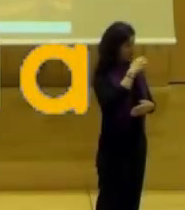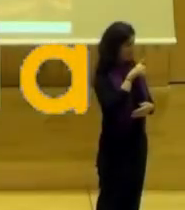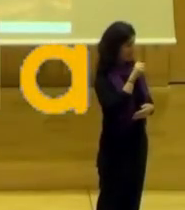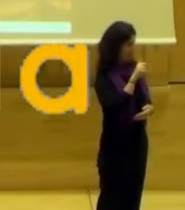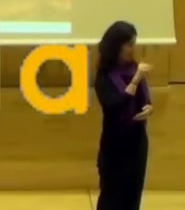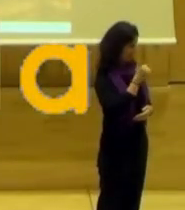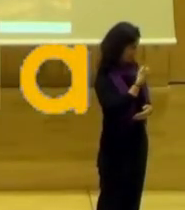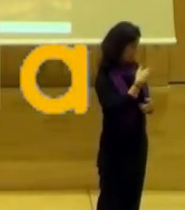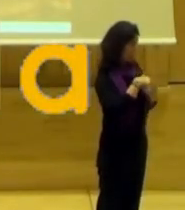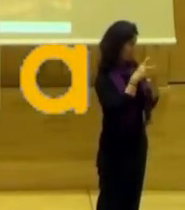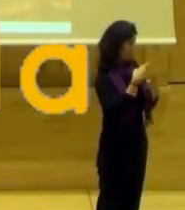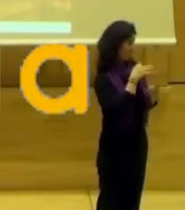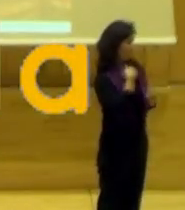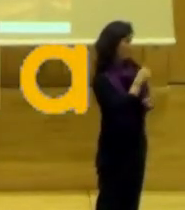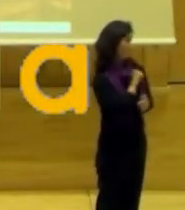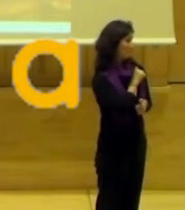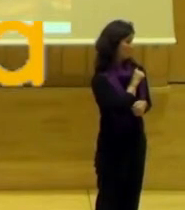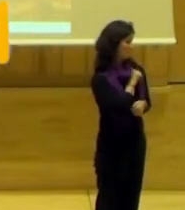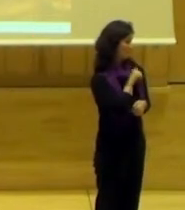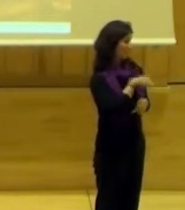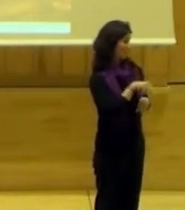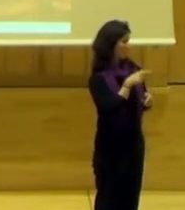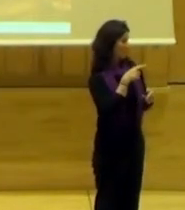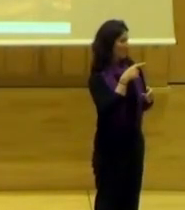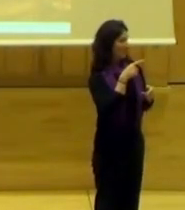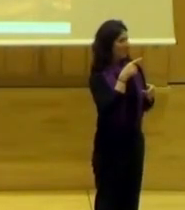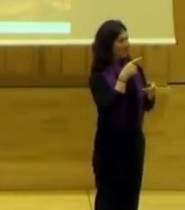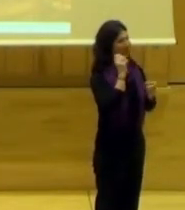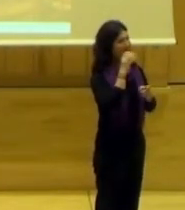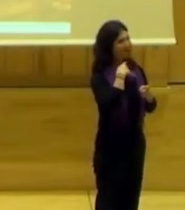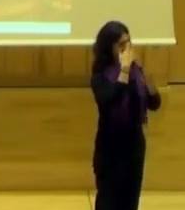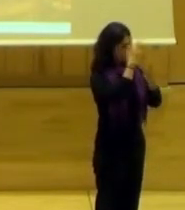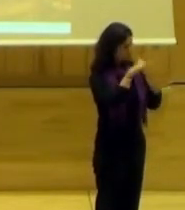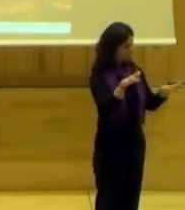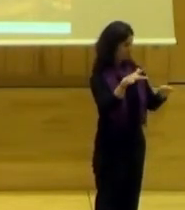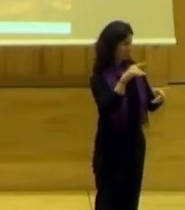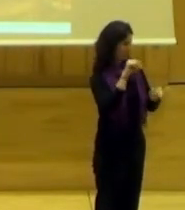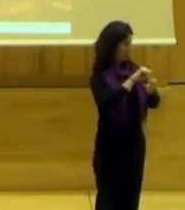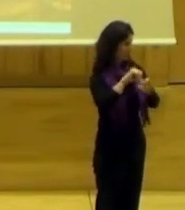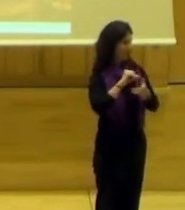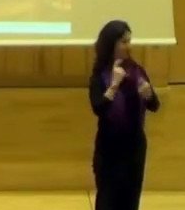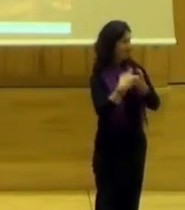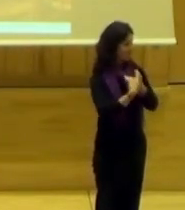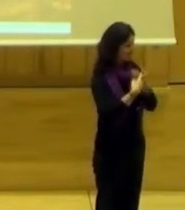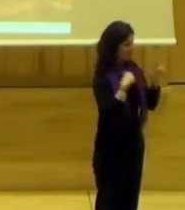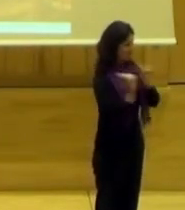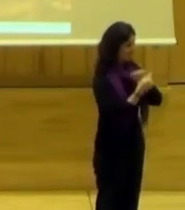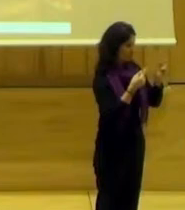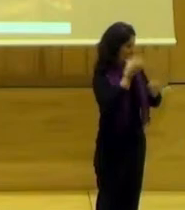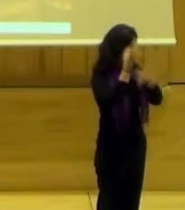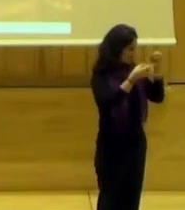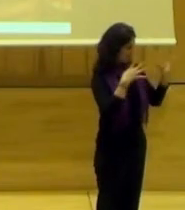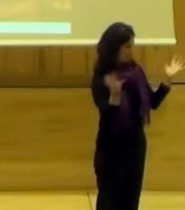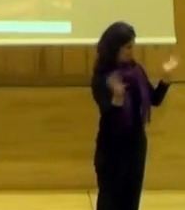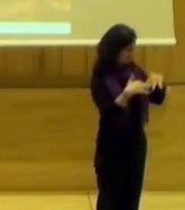Por esta jornada que esperamos sean no solo de concienciación ciudadana, sino de participación en este foro de ideas y de